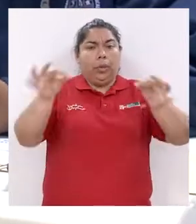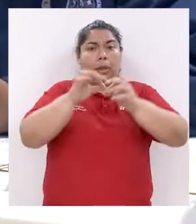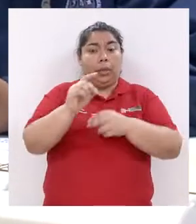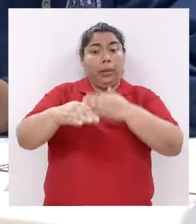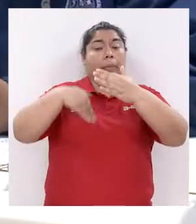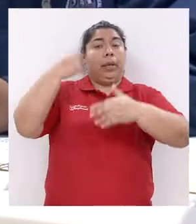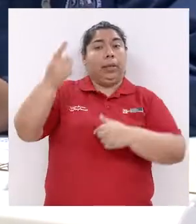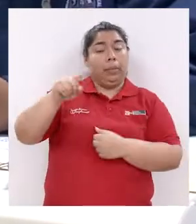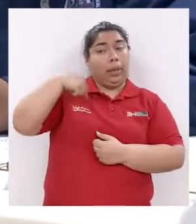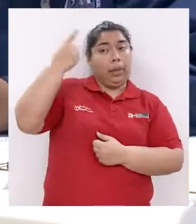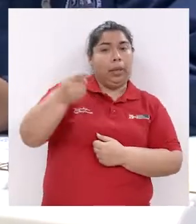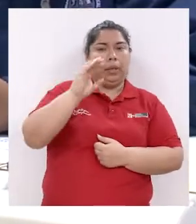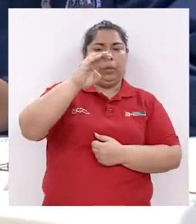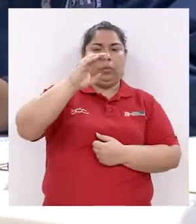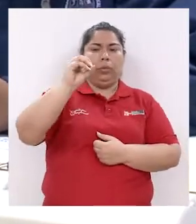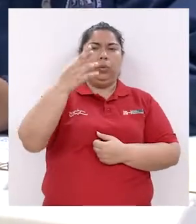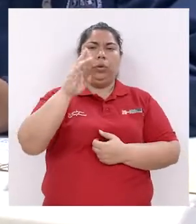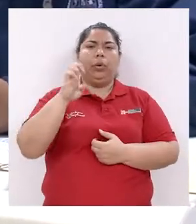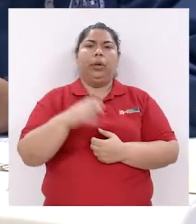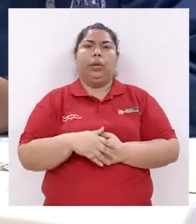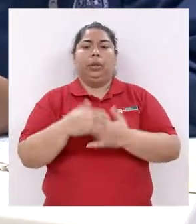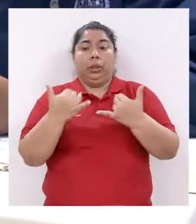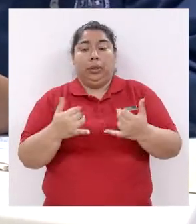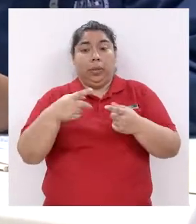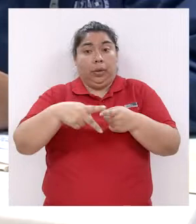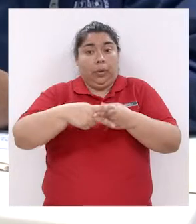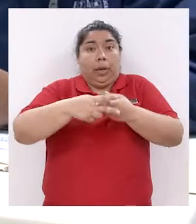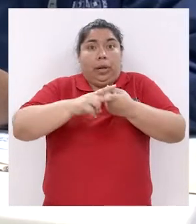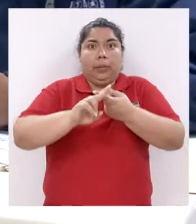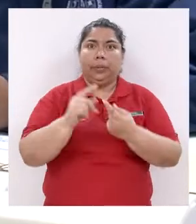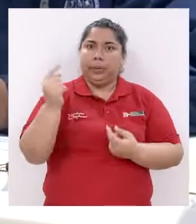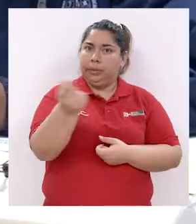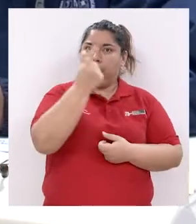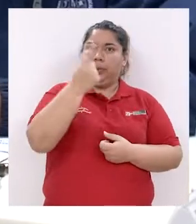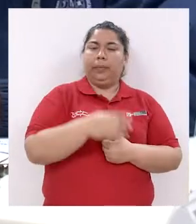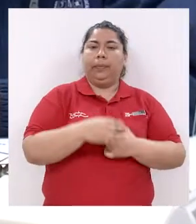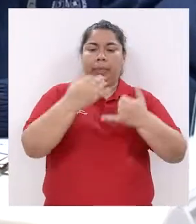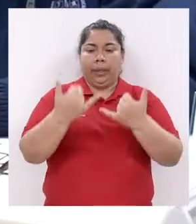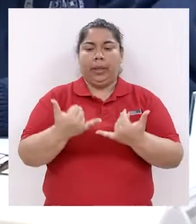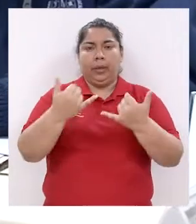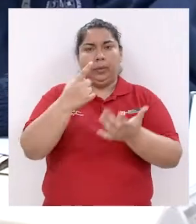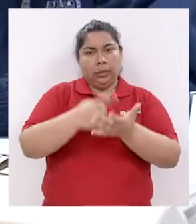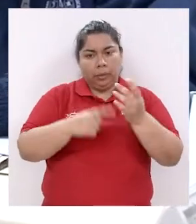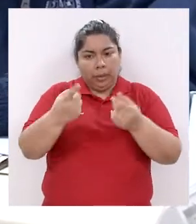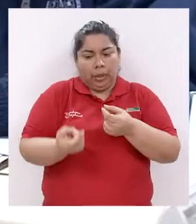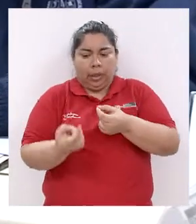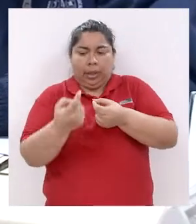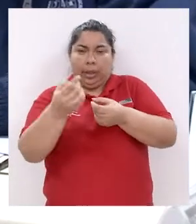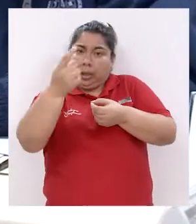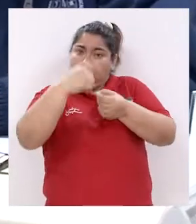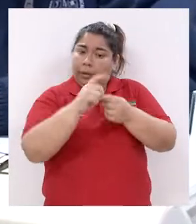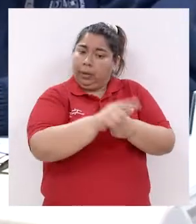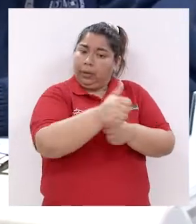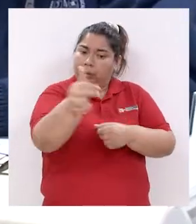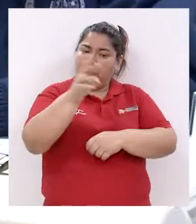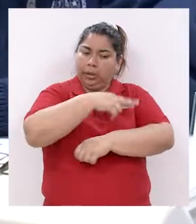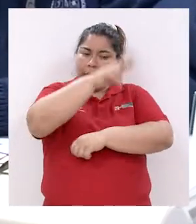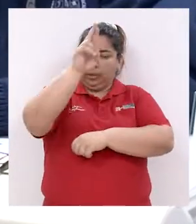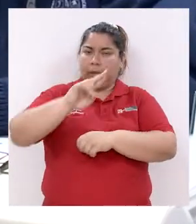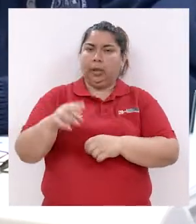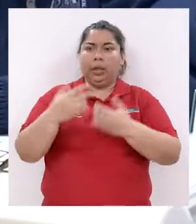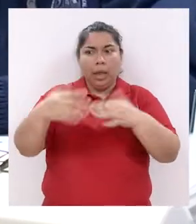hay un GORE. Sin embargo, era fundamental que justamente dentro del trabajo de cada